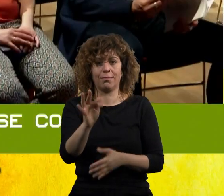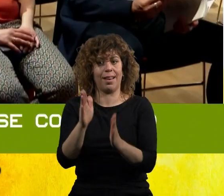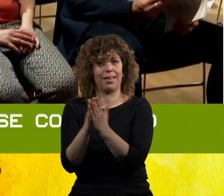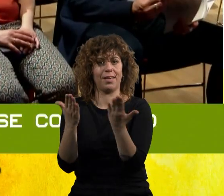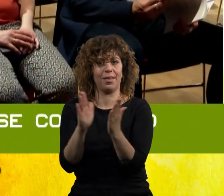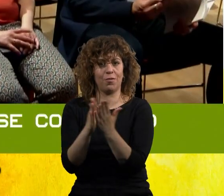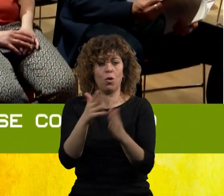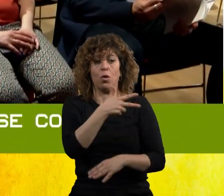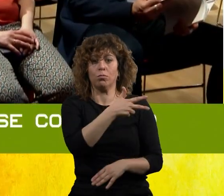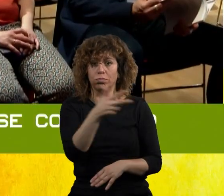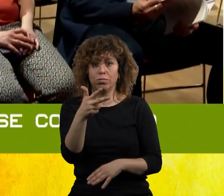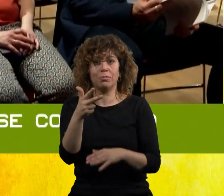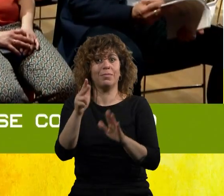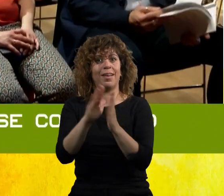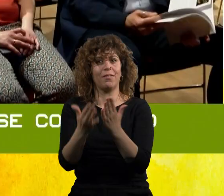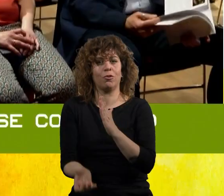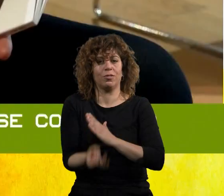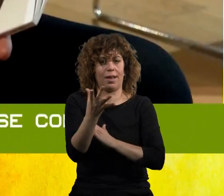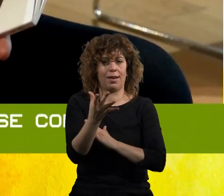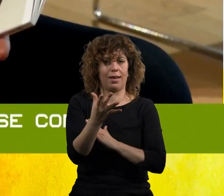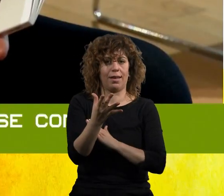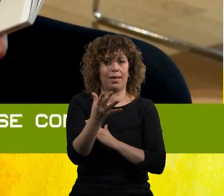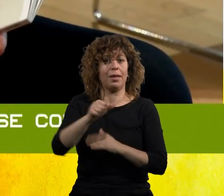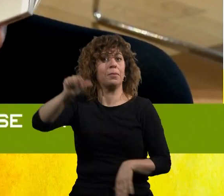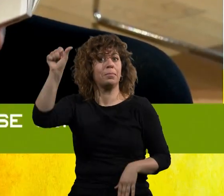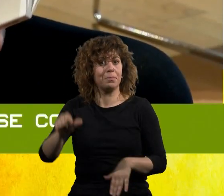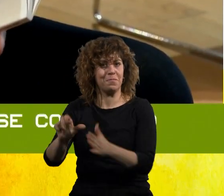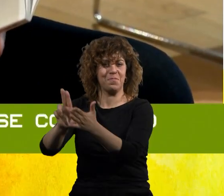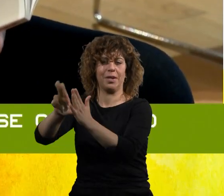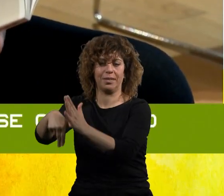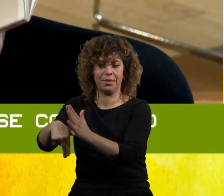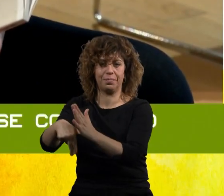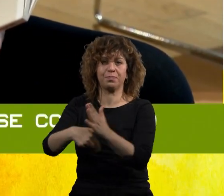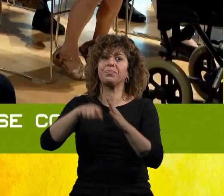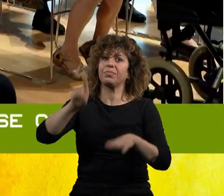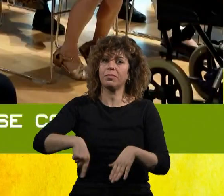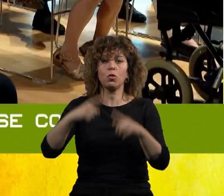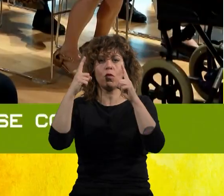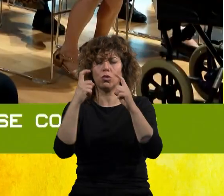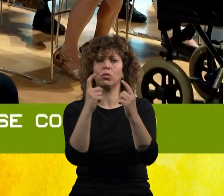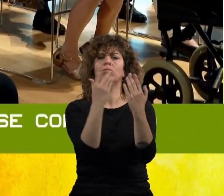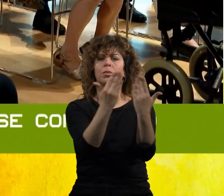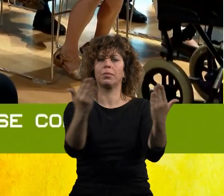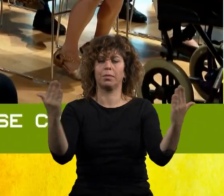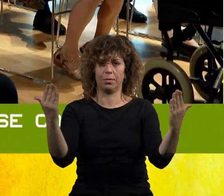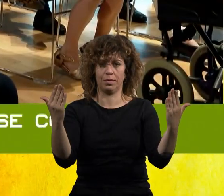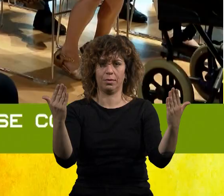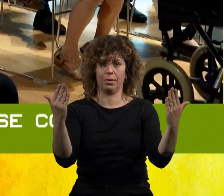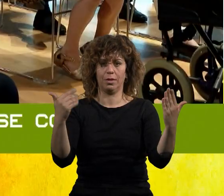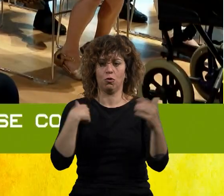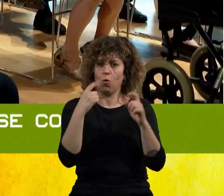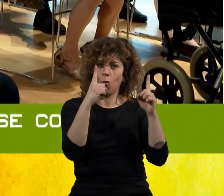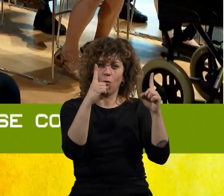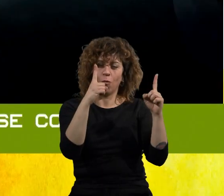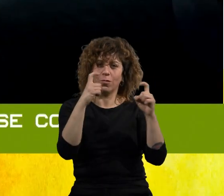las grabaciones y salió el libro. Claro, el libro salió mucho antes que la película. Y luego también una exposición fotográfica, porque tampoco pude dejar de hacer fotografías también de